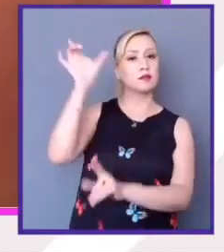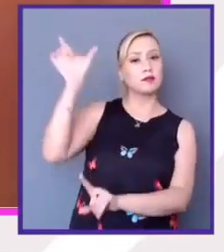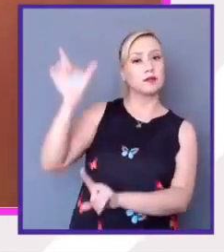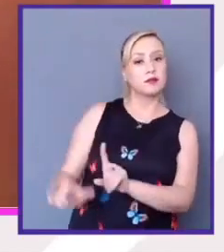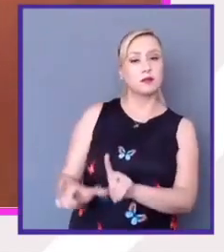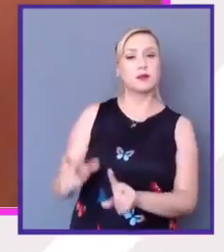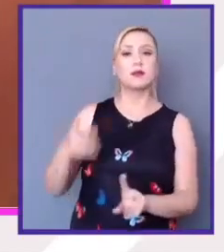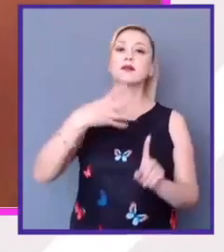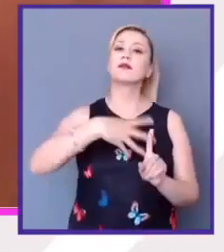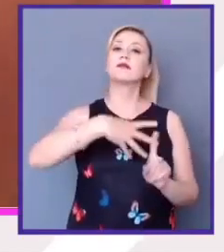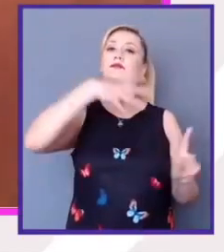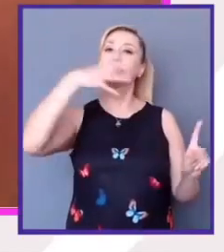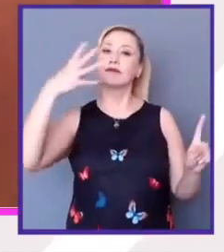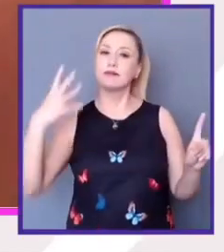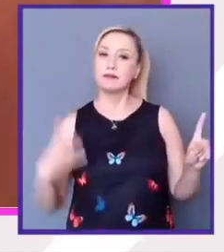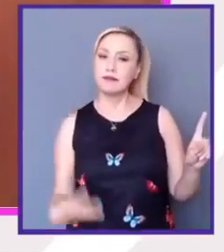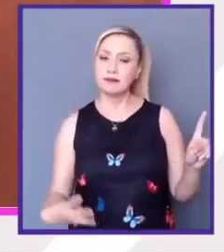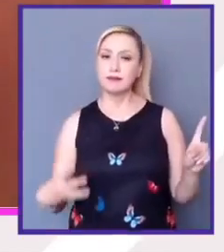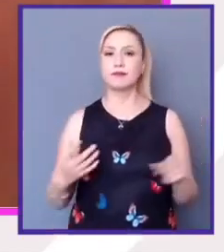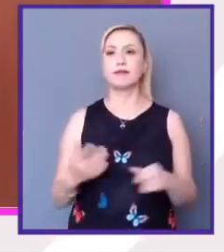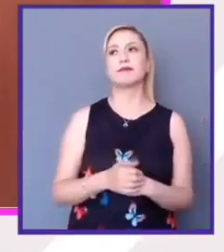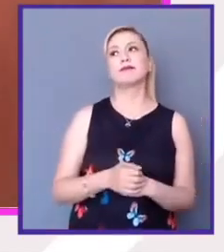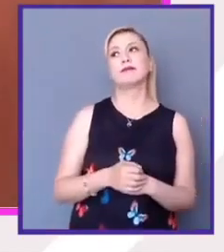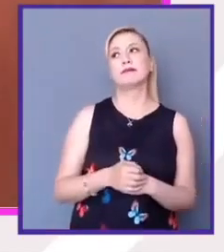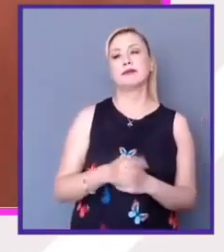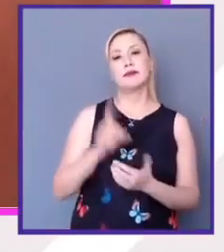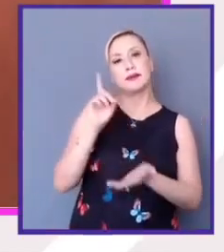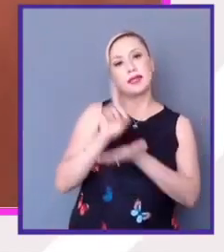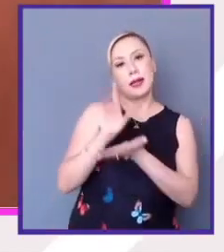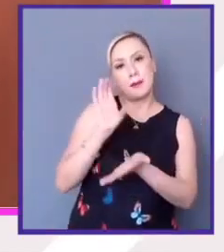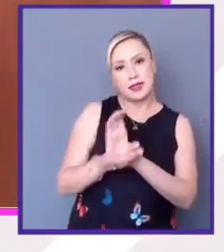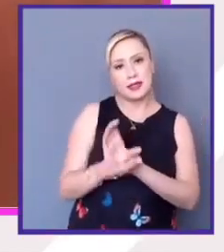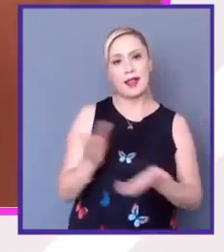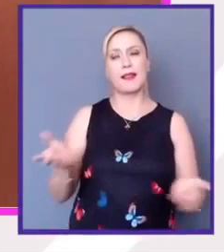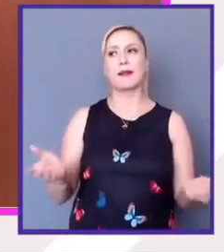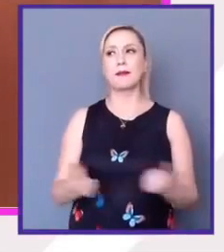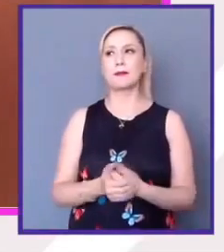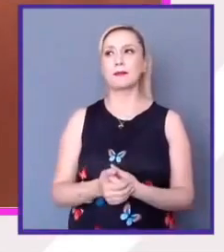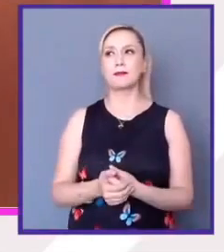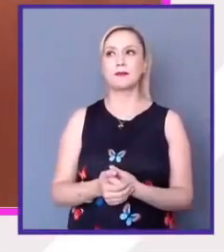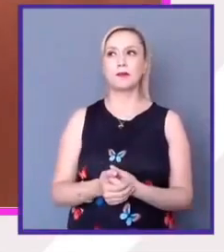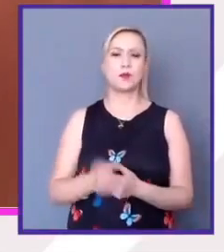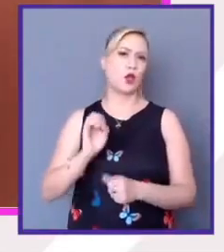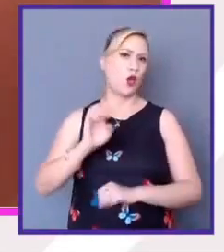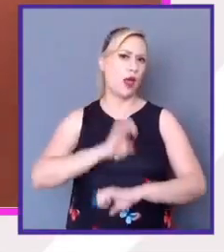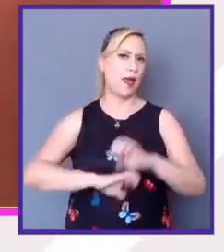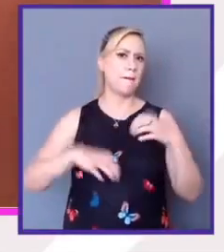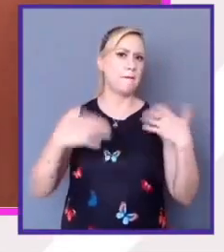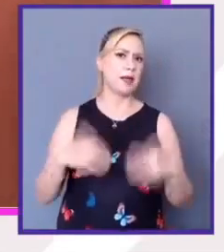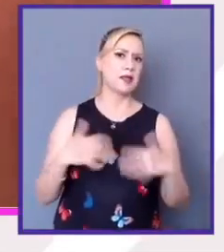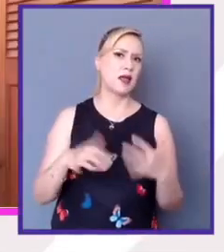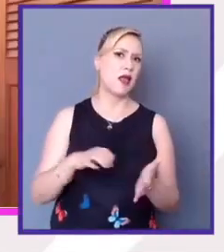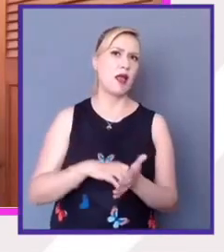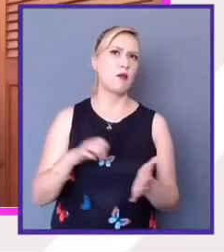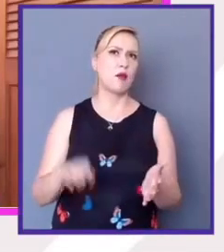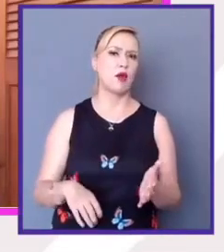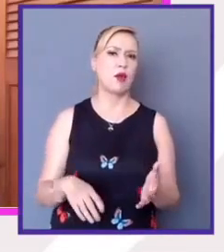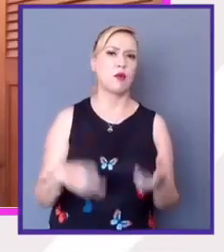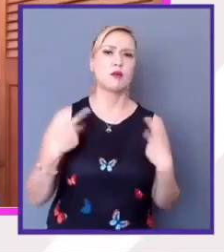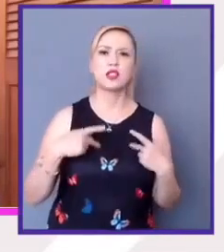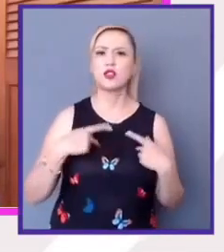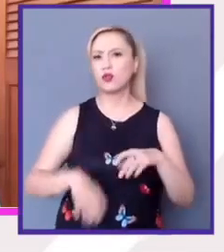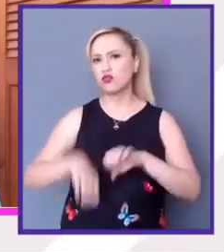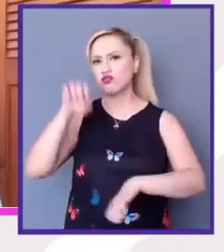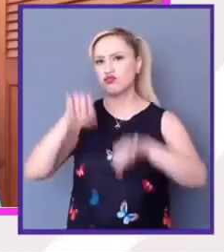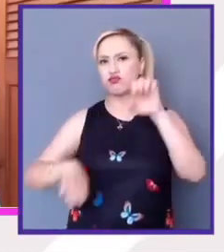LGBTQ+, se piensa en el área de discapacidad, o incluso hay empresas que ven el área, por ejemplo, de personas adultas